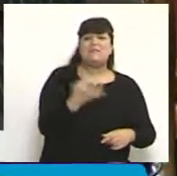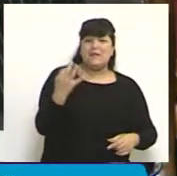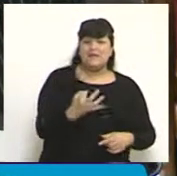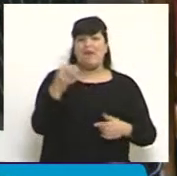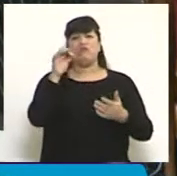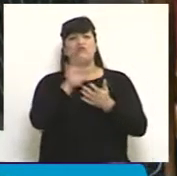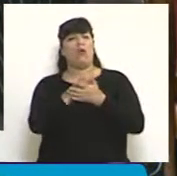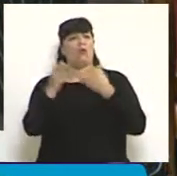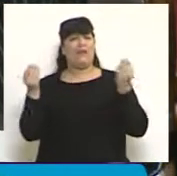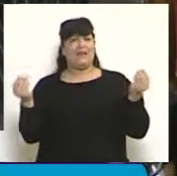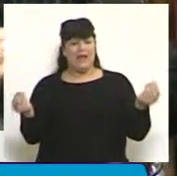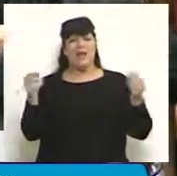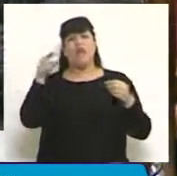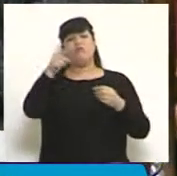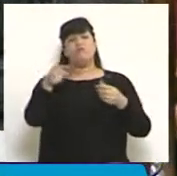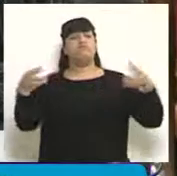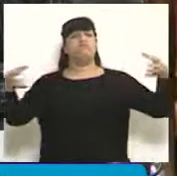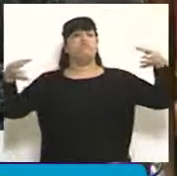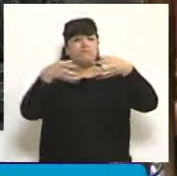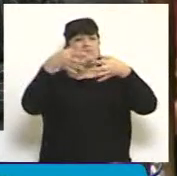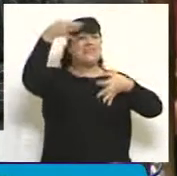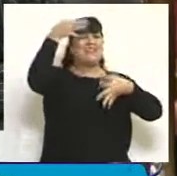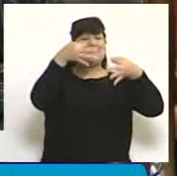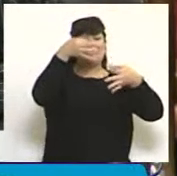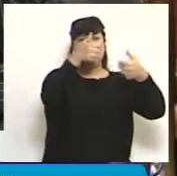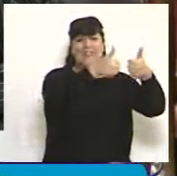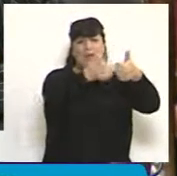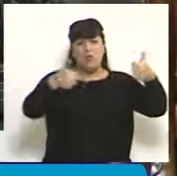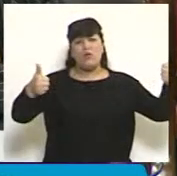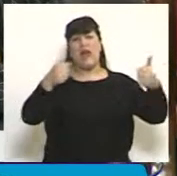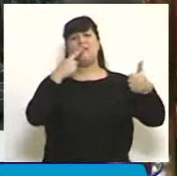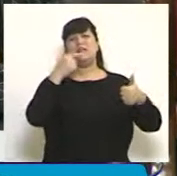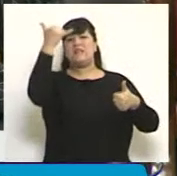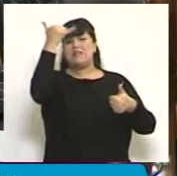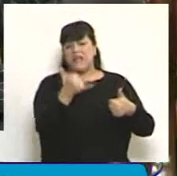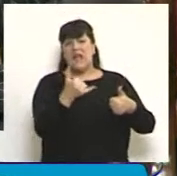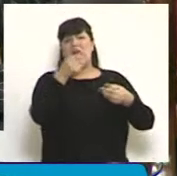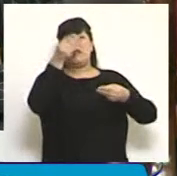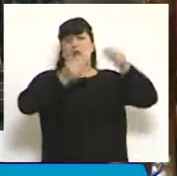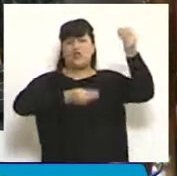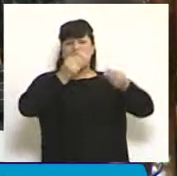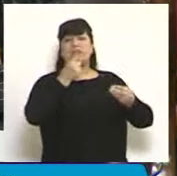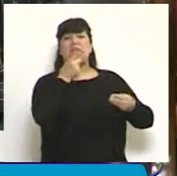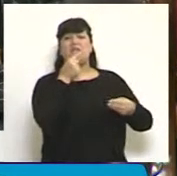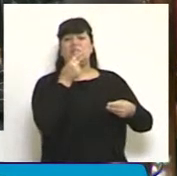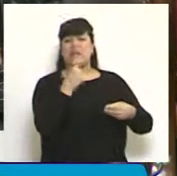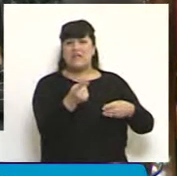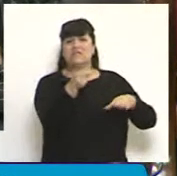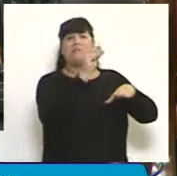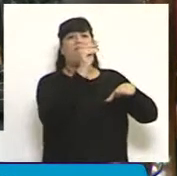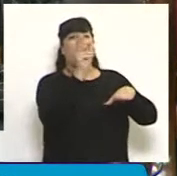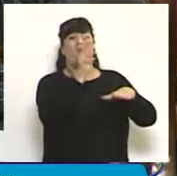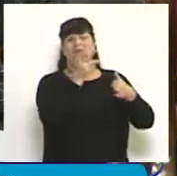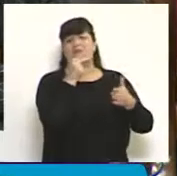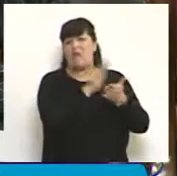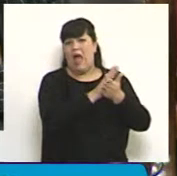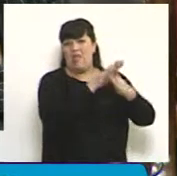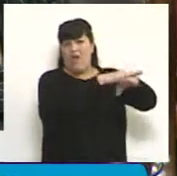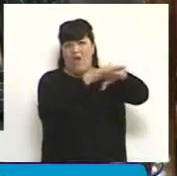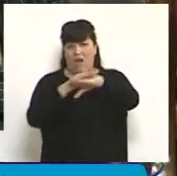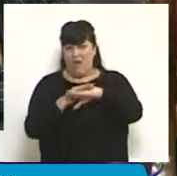por un tribunal creado con imputación presupuestaria que tiene vacante el ejercicio de la jurisdicción. Y